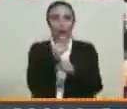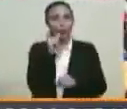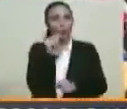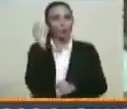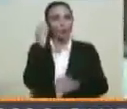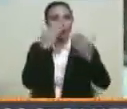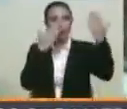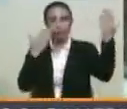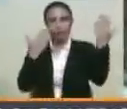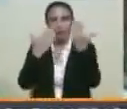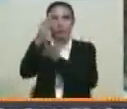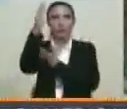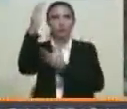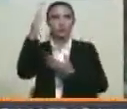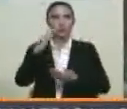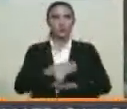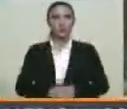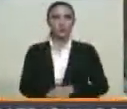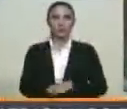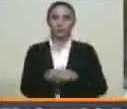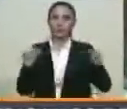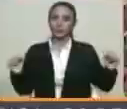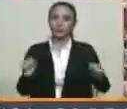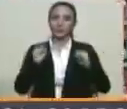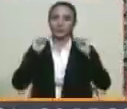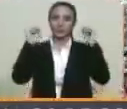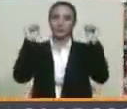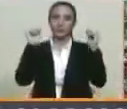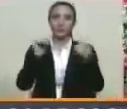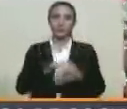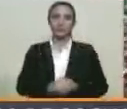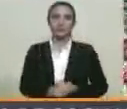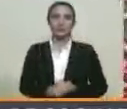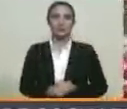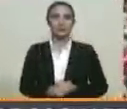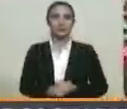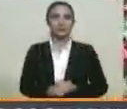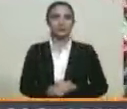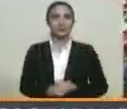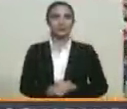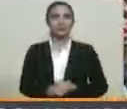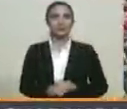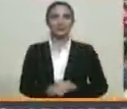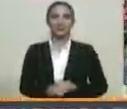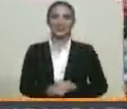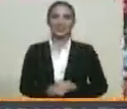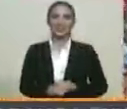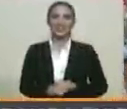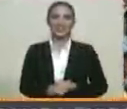¡Hasta la victoria siempre! ¡Venceremos!